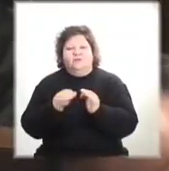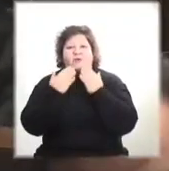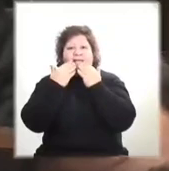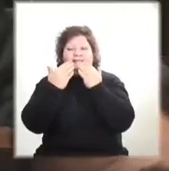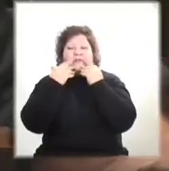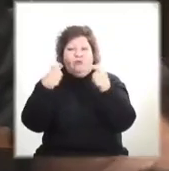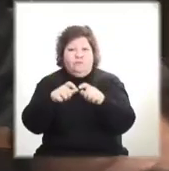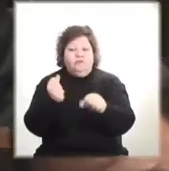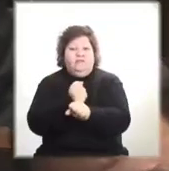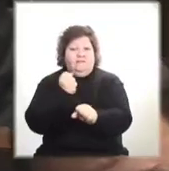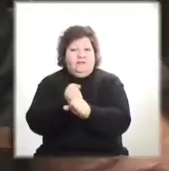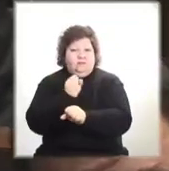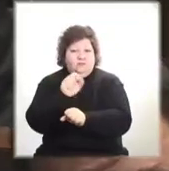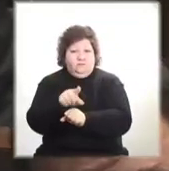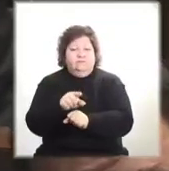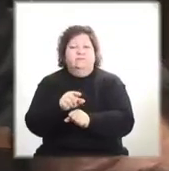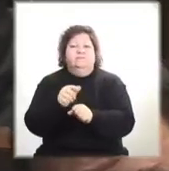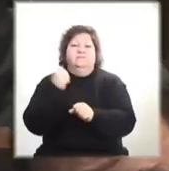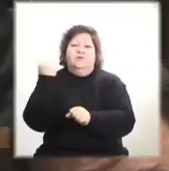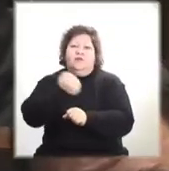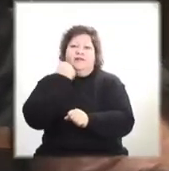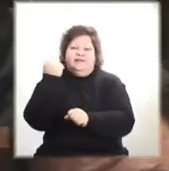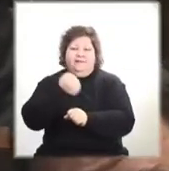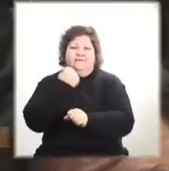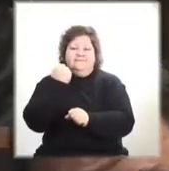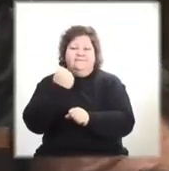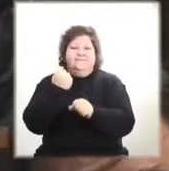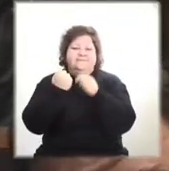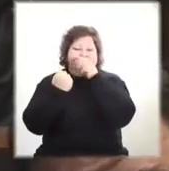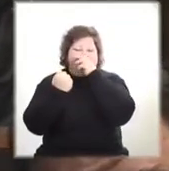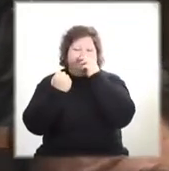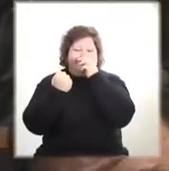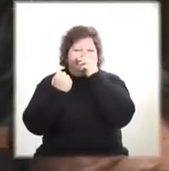de la comisión, creo que ha sido un trabajo muy importante.